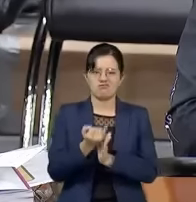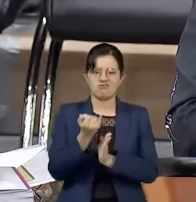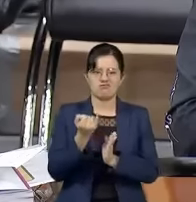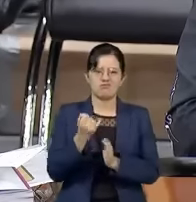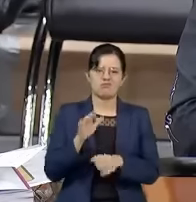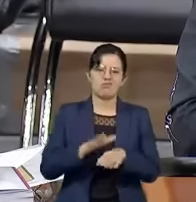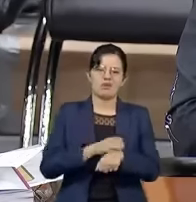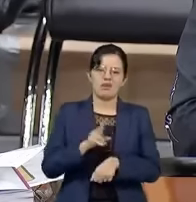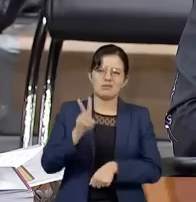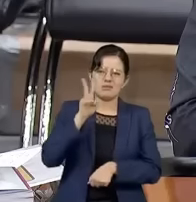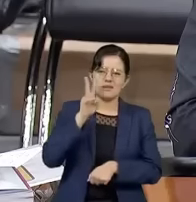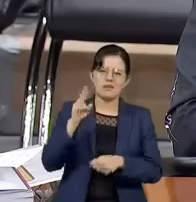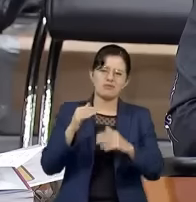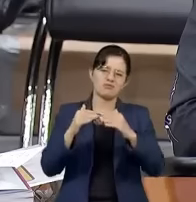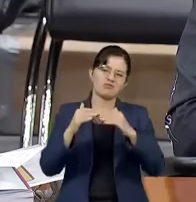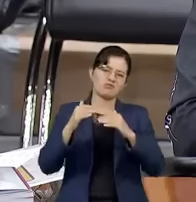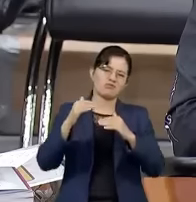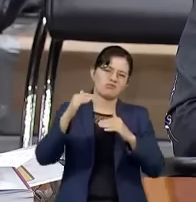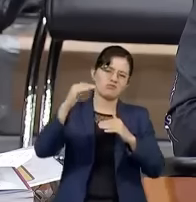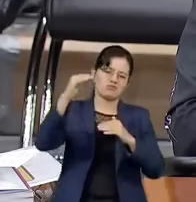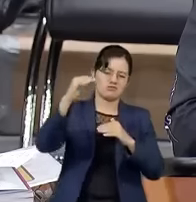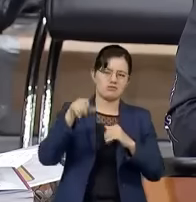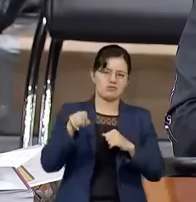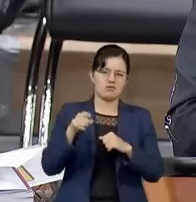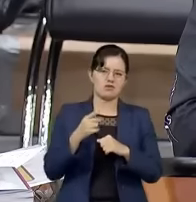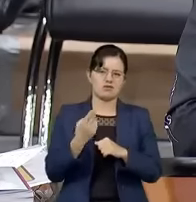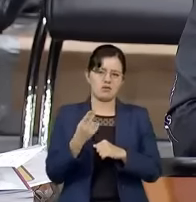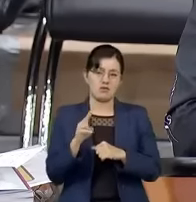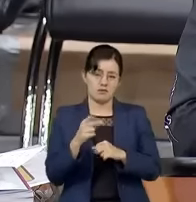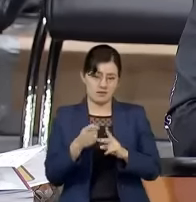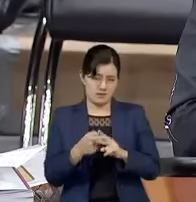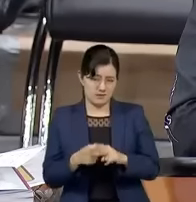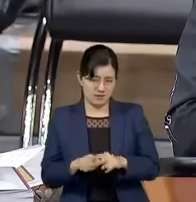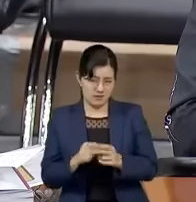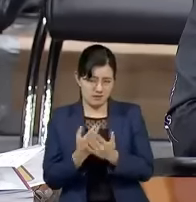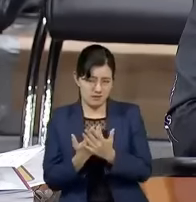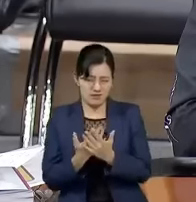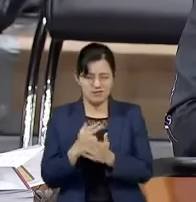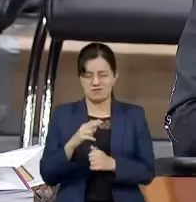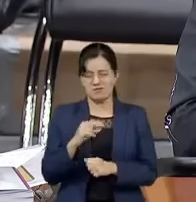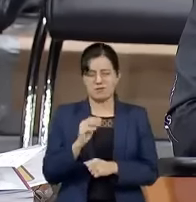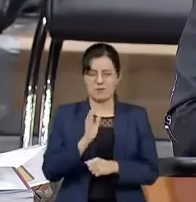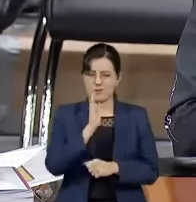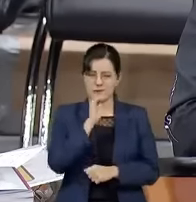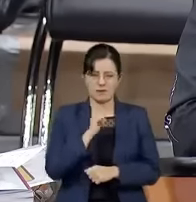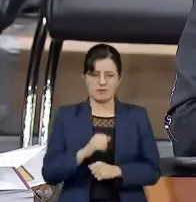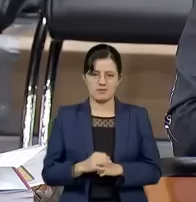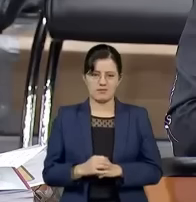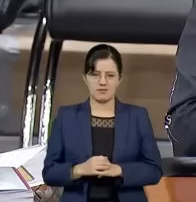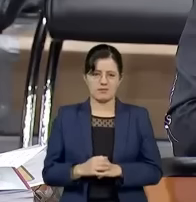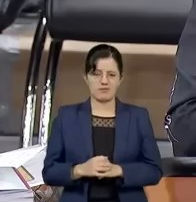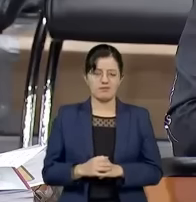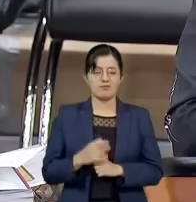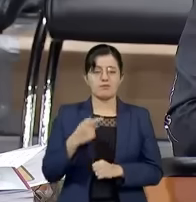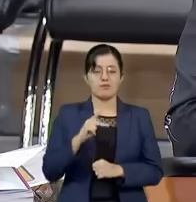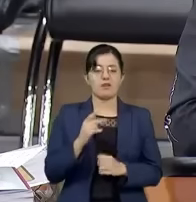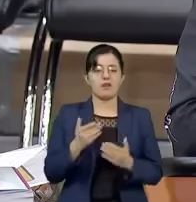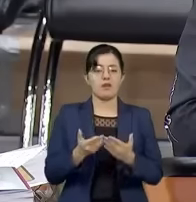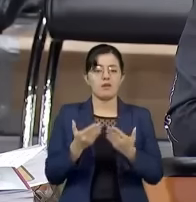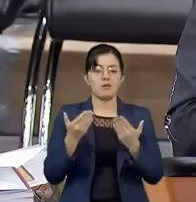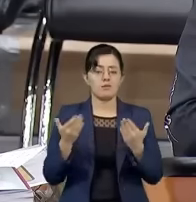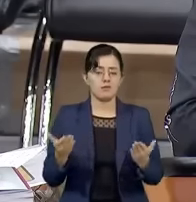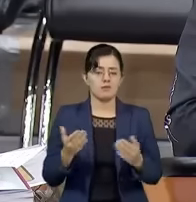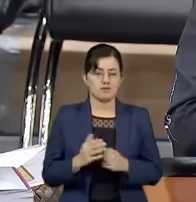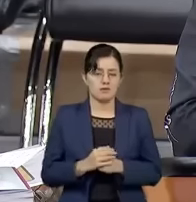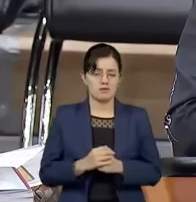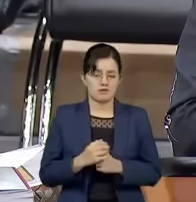desigualdad al arranque de en noviembre de las precampañas aún así en este momento estamos tratando